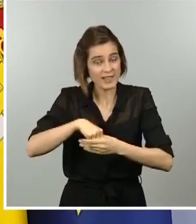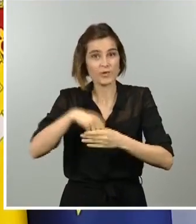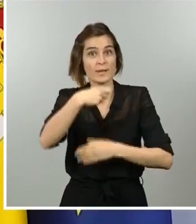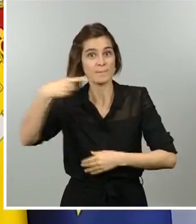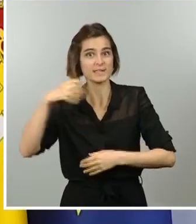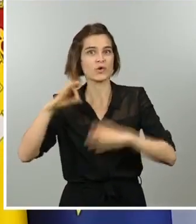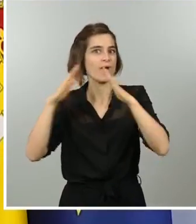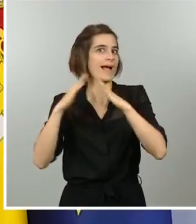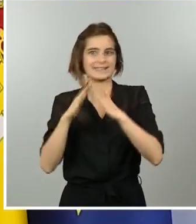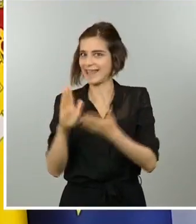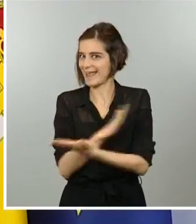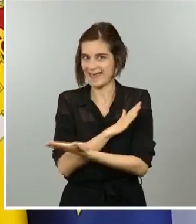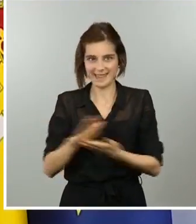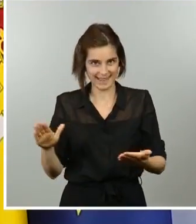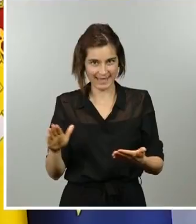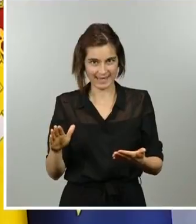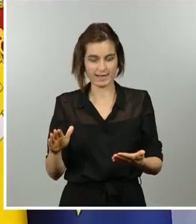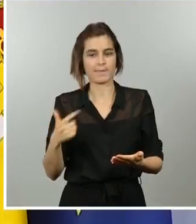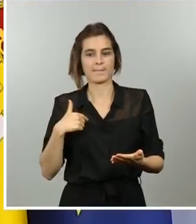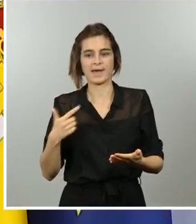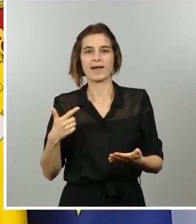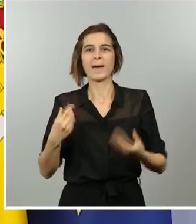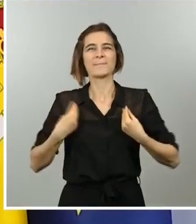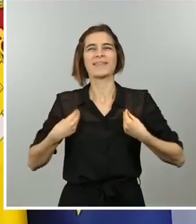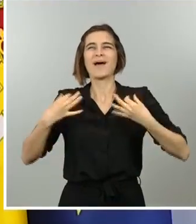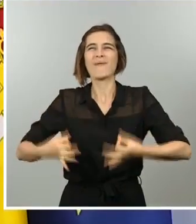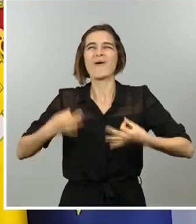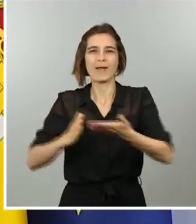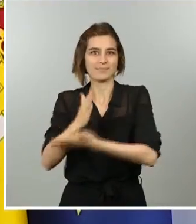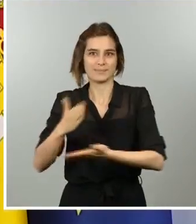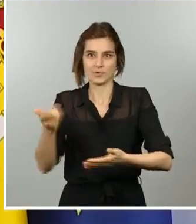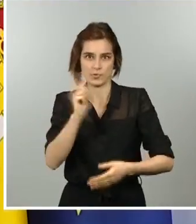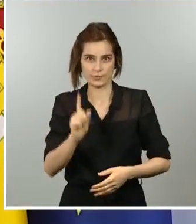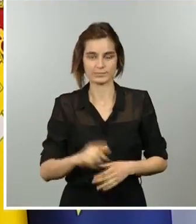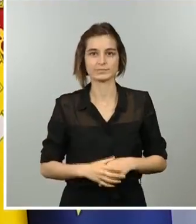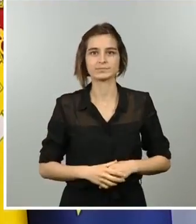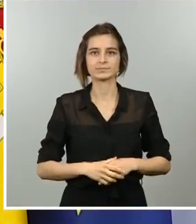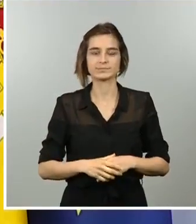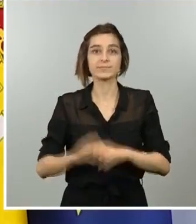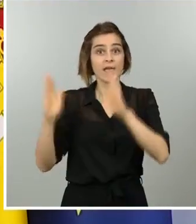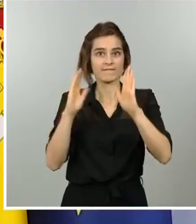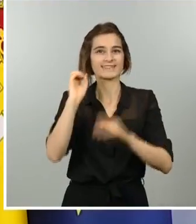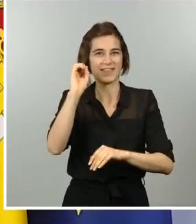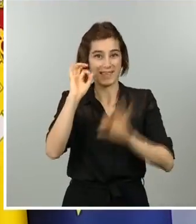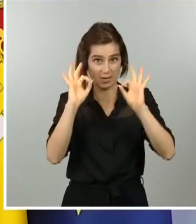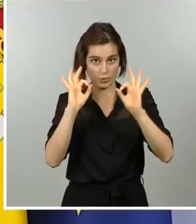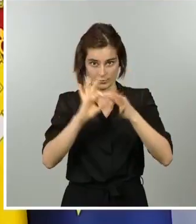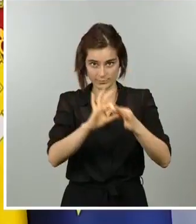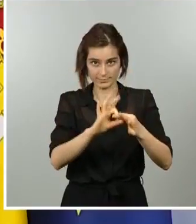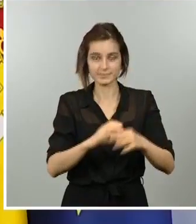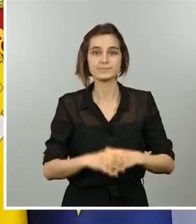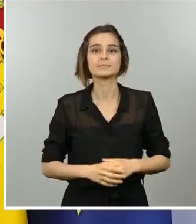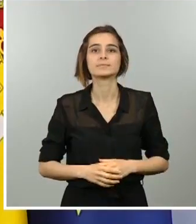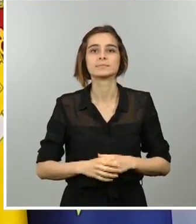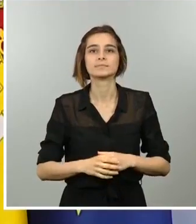se obstaculiza la vida normal. Y esto referente a la fase 0. Luego hay una orden